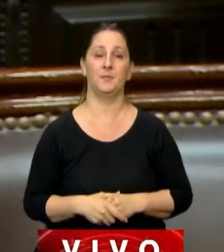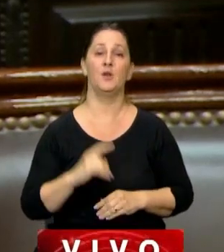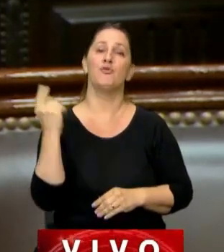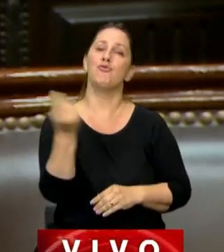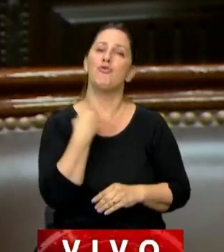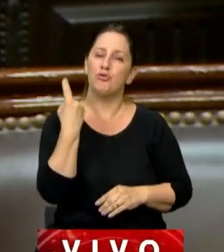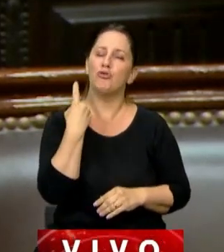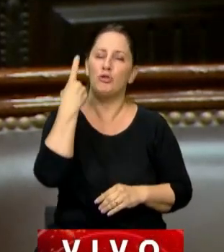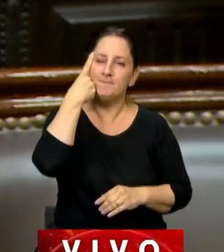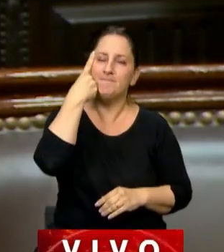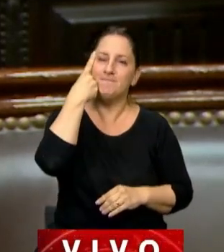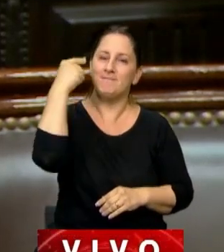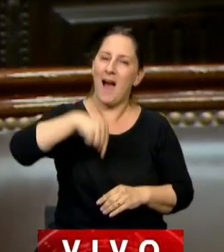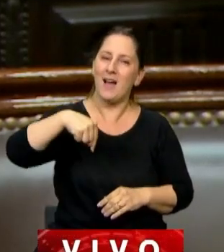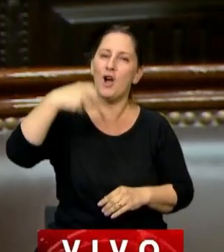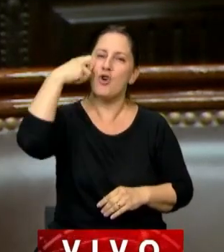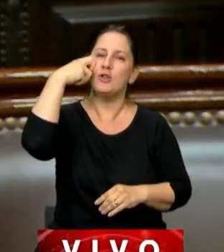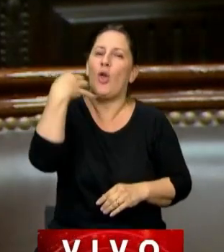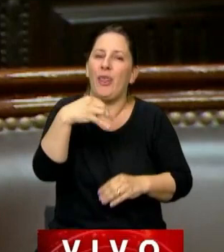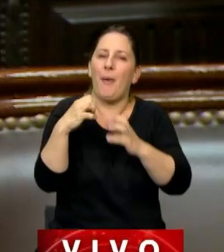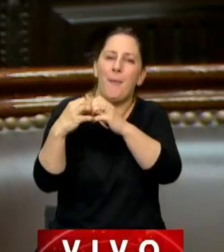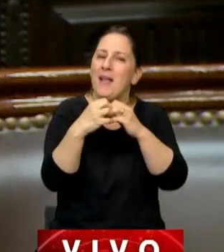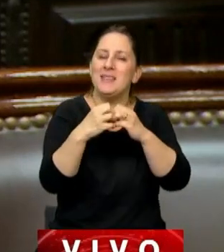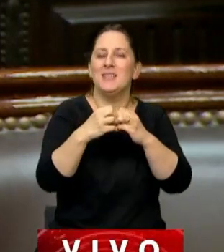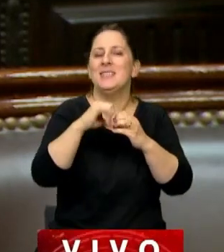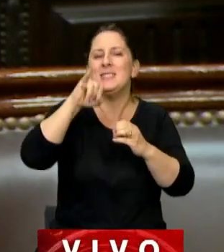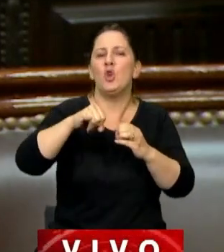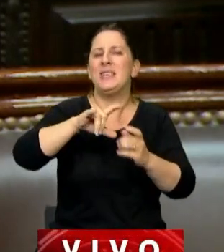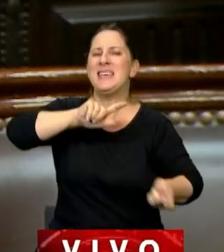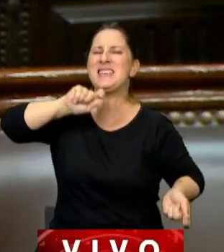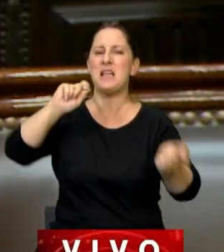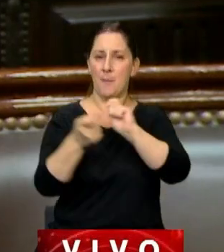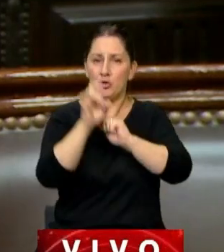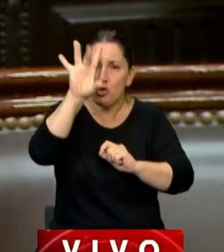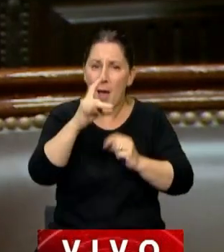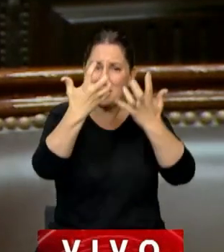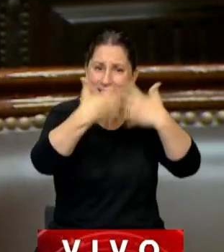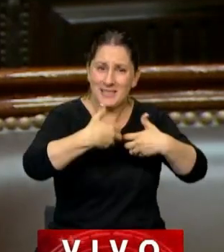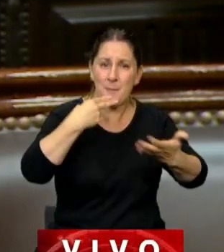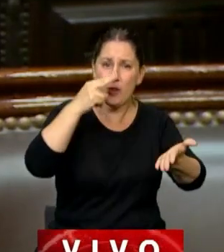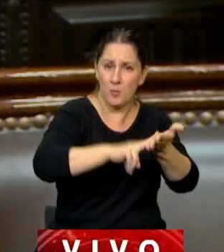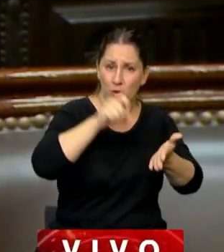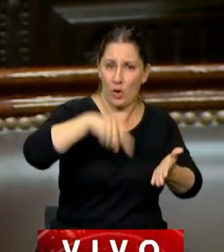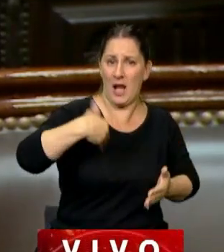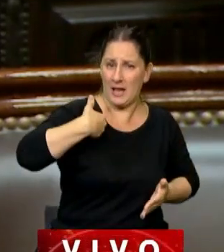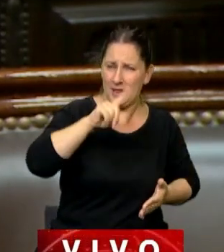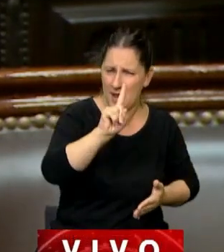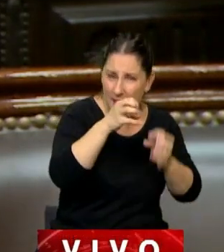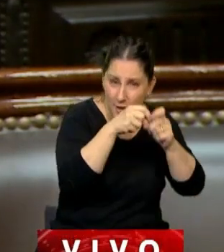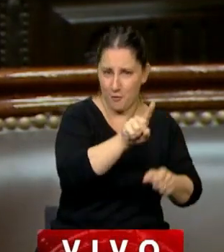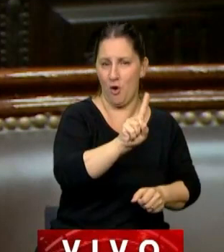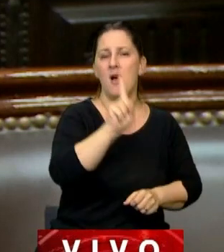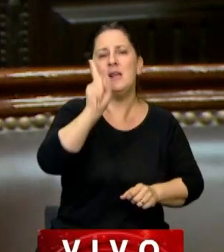creemos que debemos en este Congreso debatir un cambio rotundo, no solo del sistema tributario argentino, sino también de